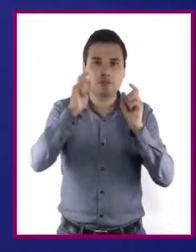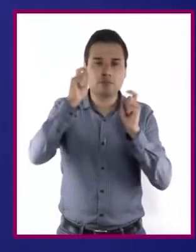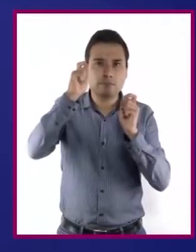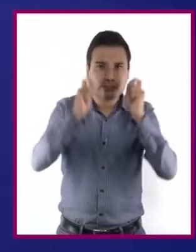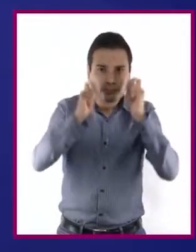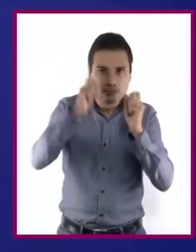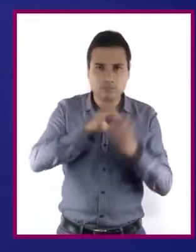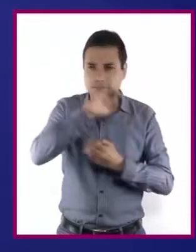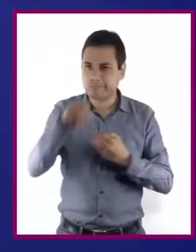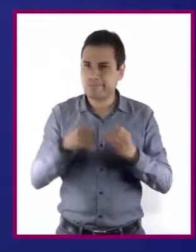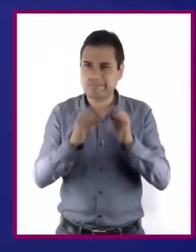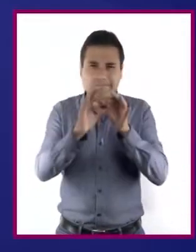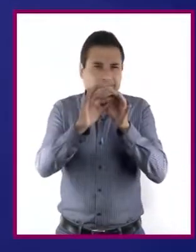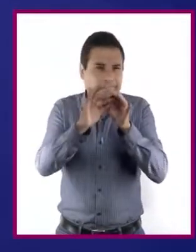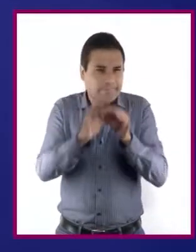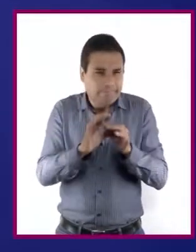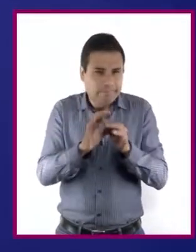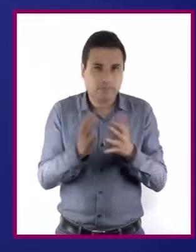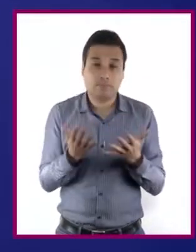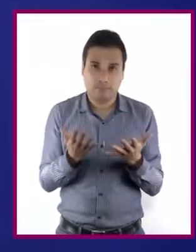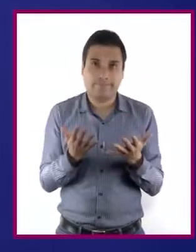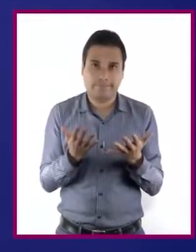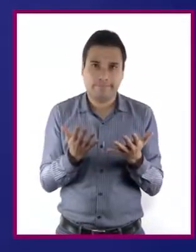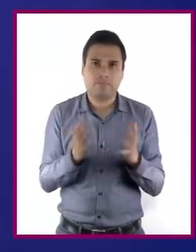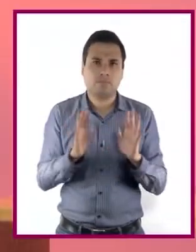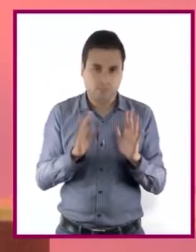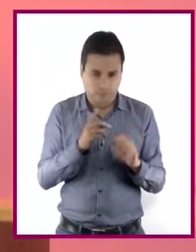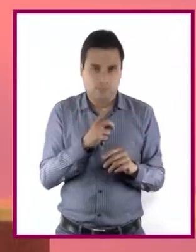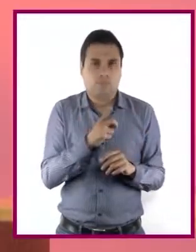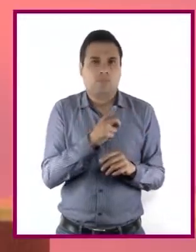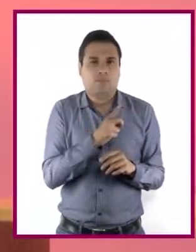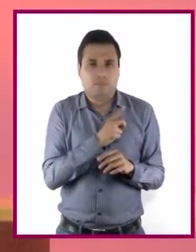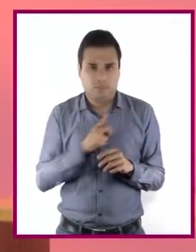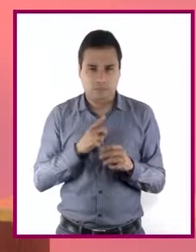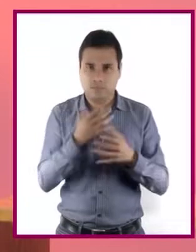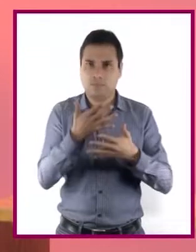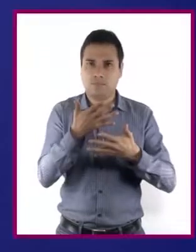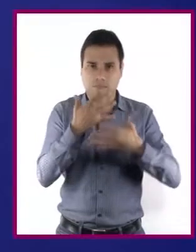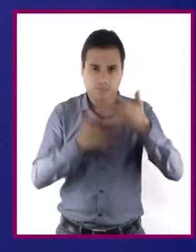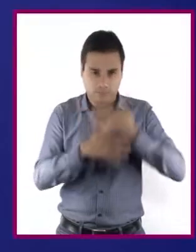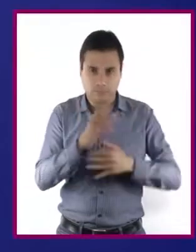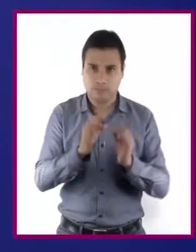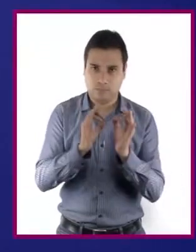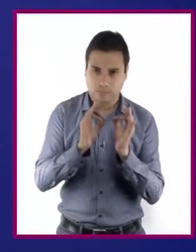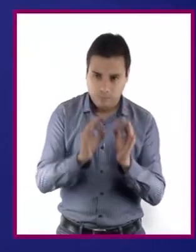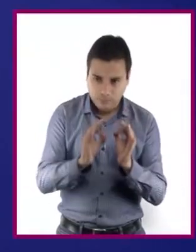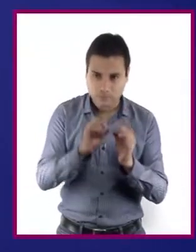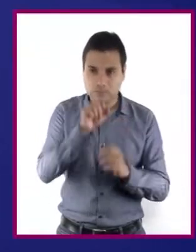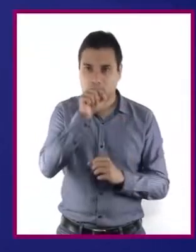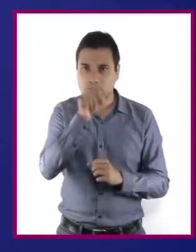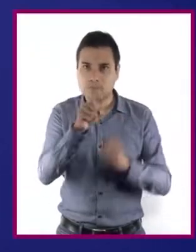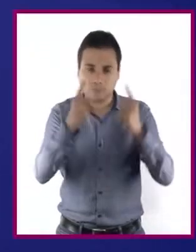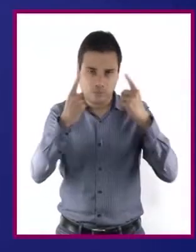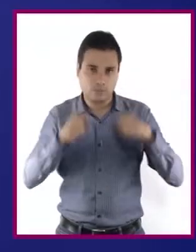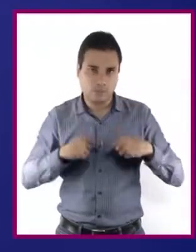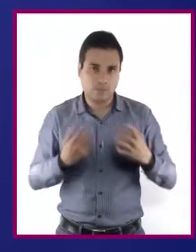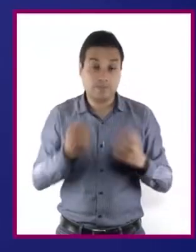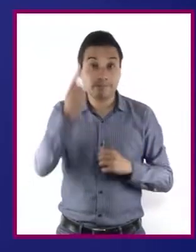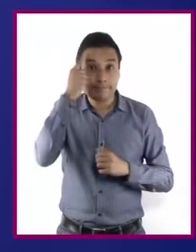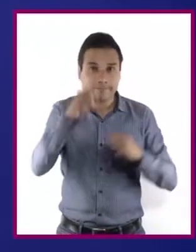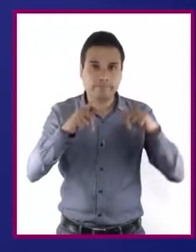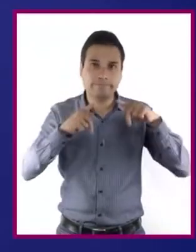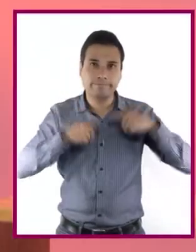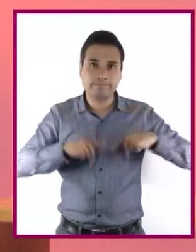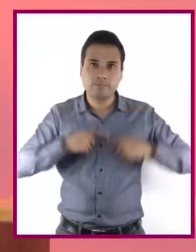pues en el teatro se comunica, sí, con las palabras, pero también con el cuerpo, pues esto ayuda a despertar mayores emociones en